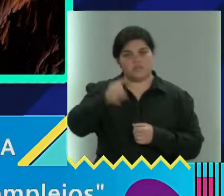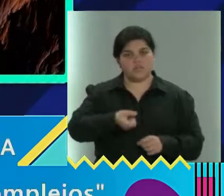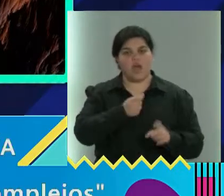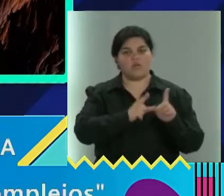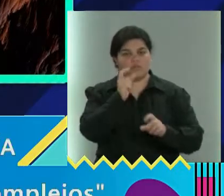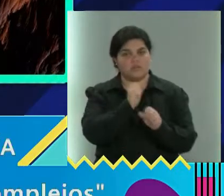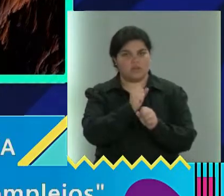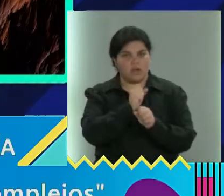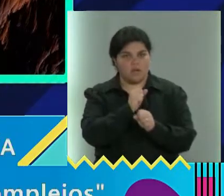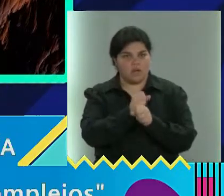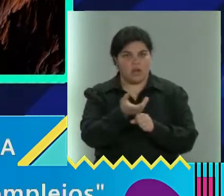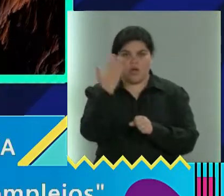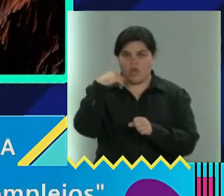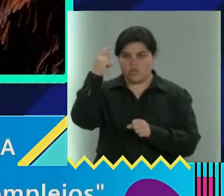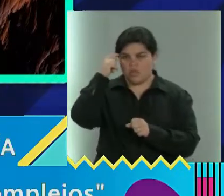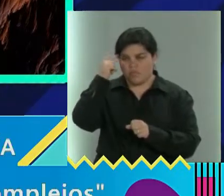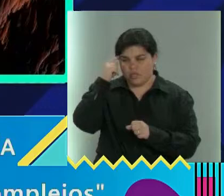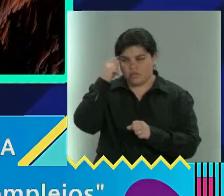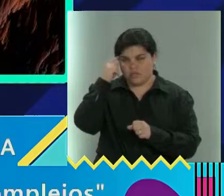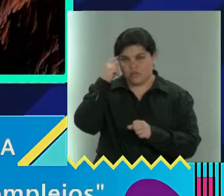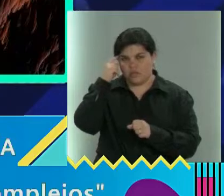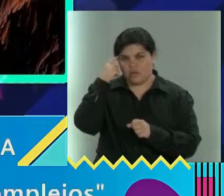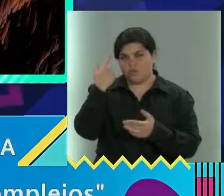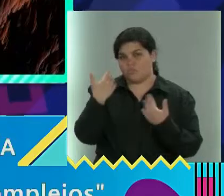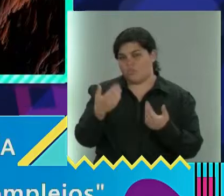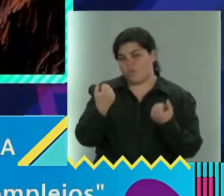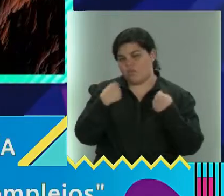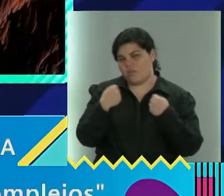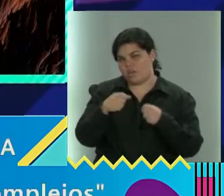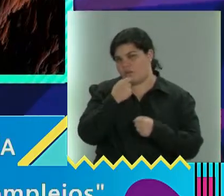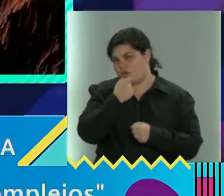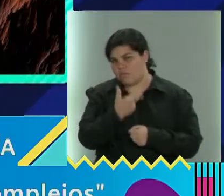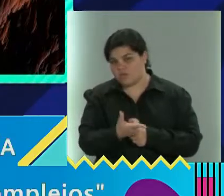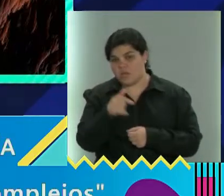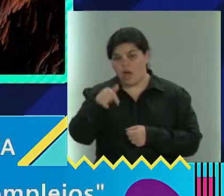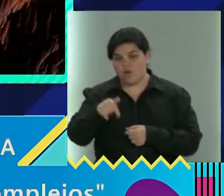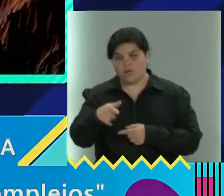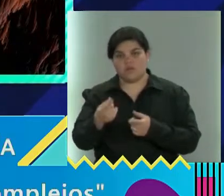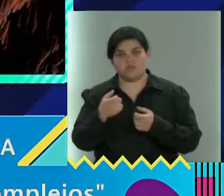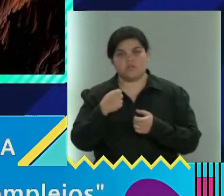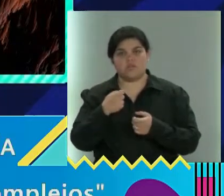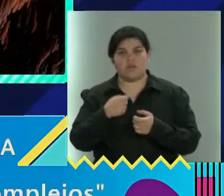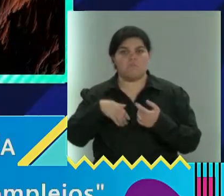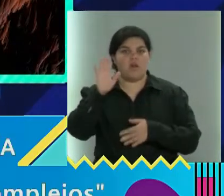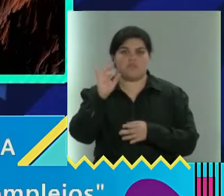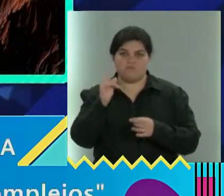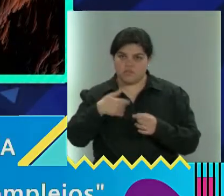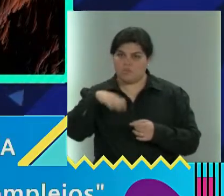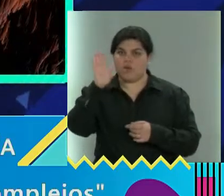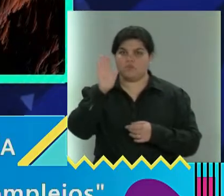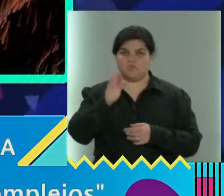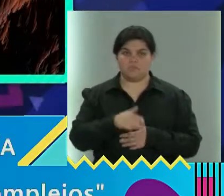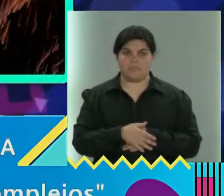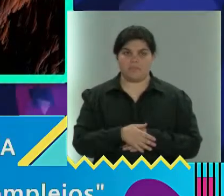nosotros antes pensábamos que suponían una simple práctica, hoy van a necesitar más complejidad. Eso